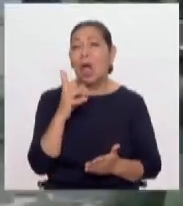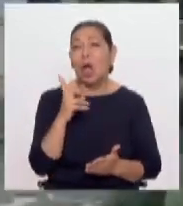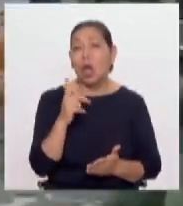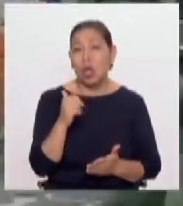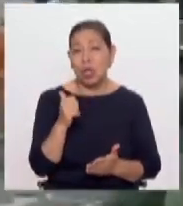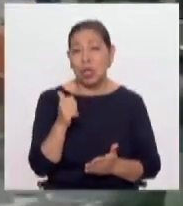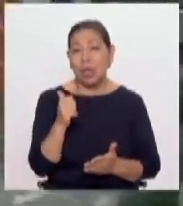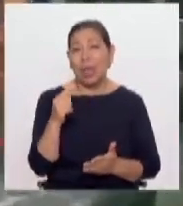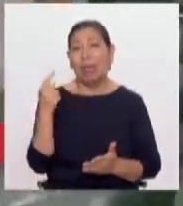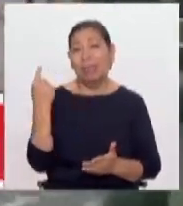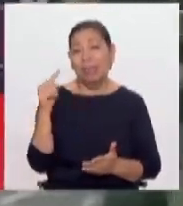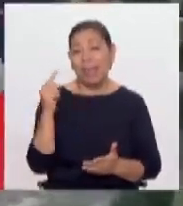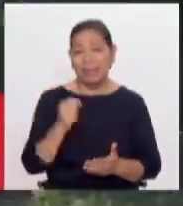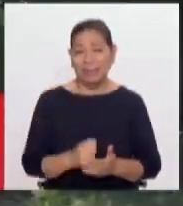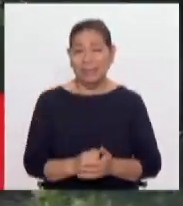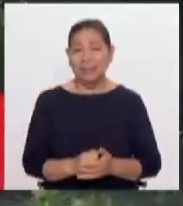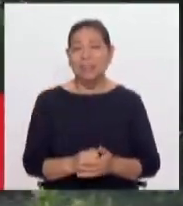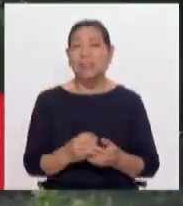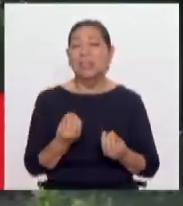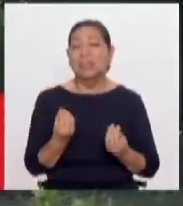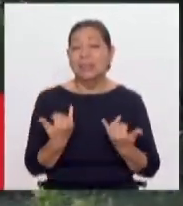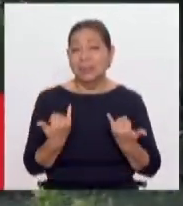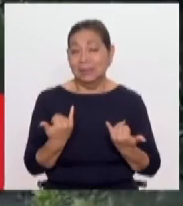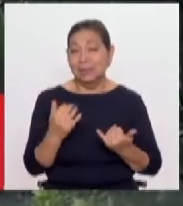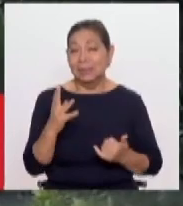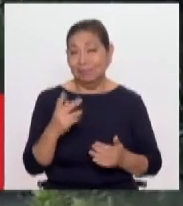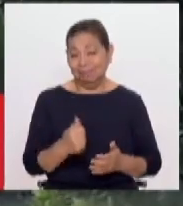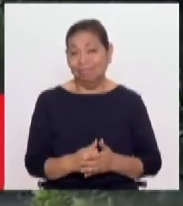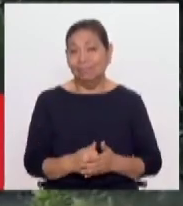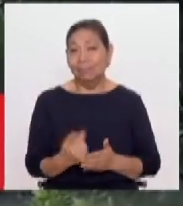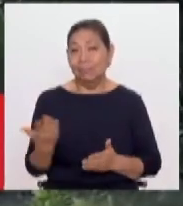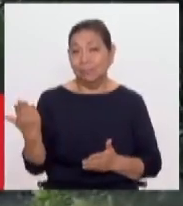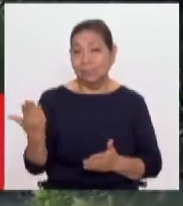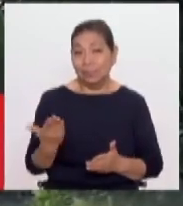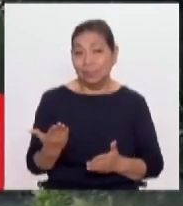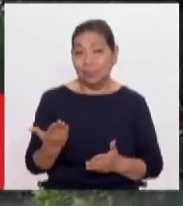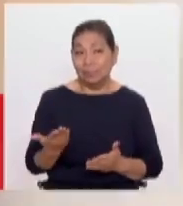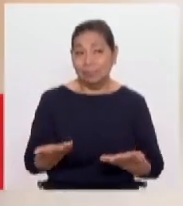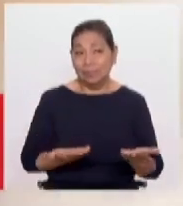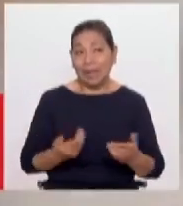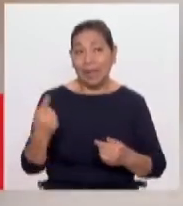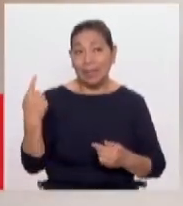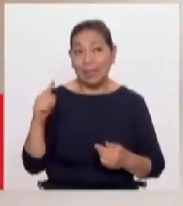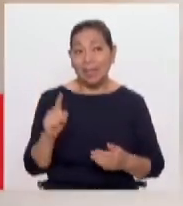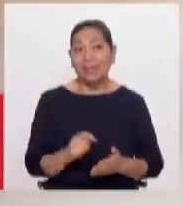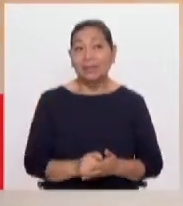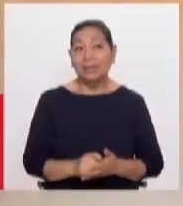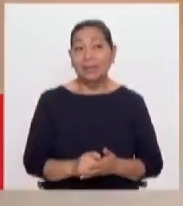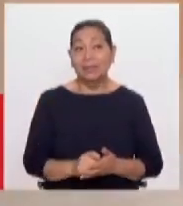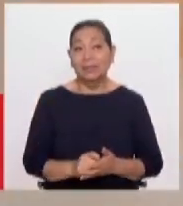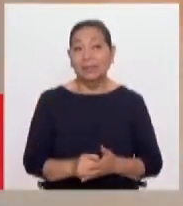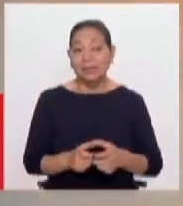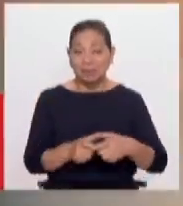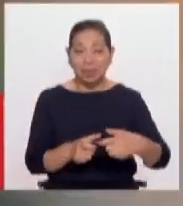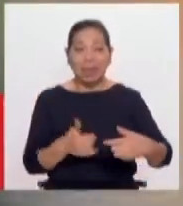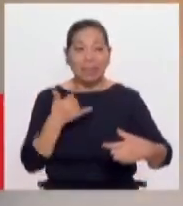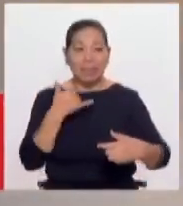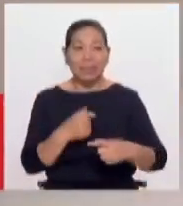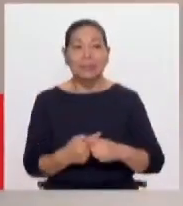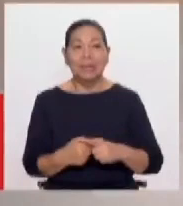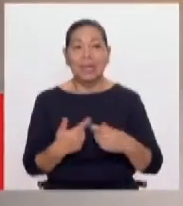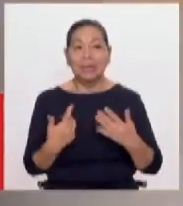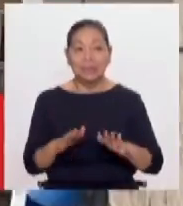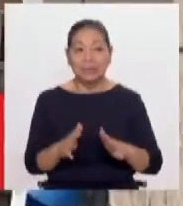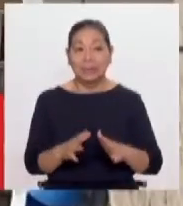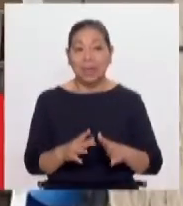a taxistas. ¿Y cómo operaban? Pues estos delincuentes solicitaban el servicio de taxi a través de aplicativos. Una vez